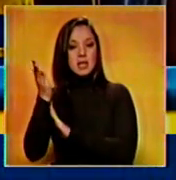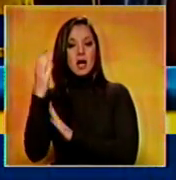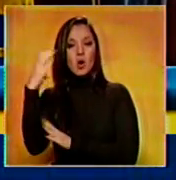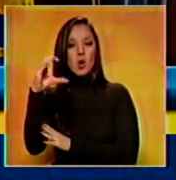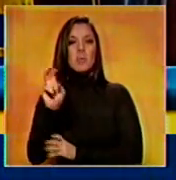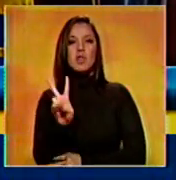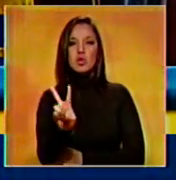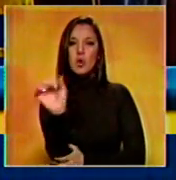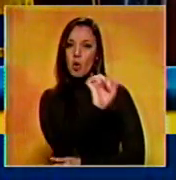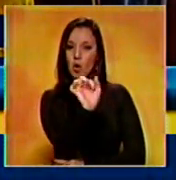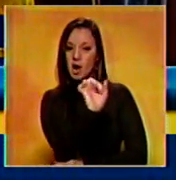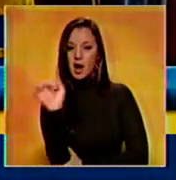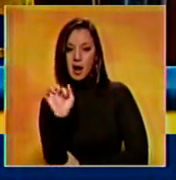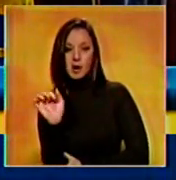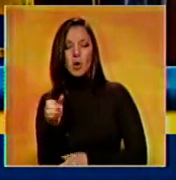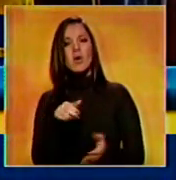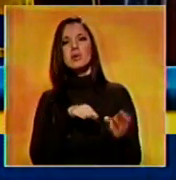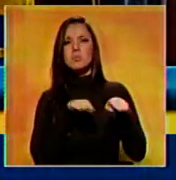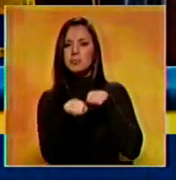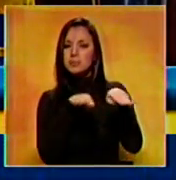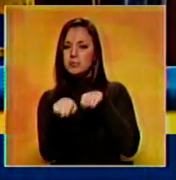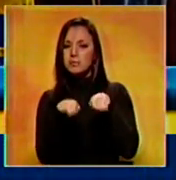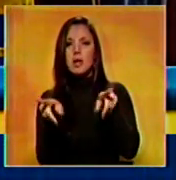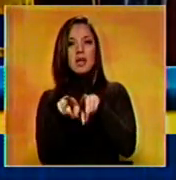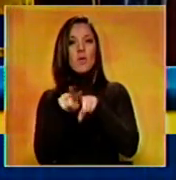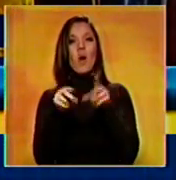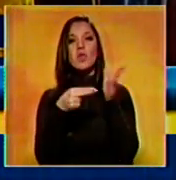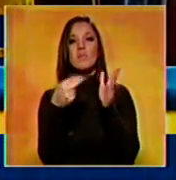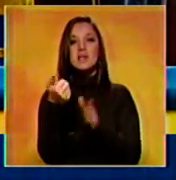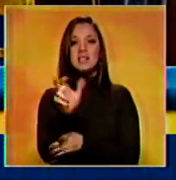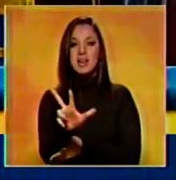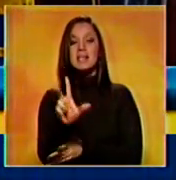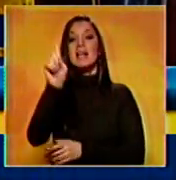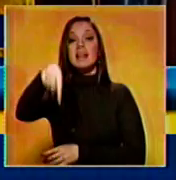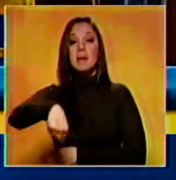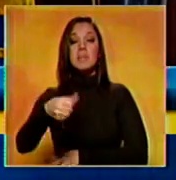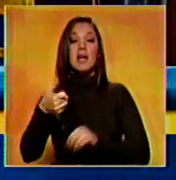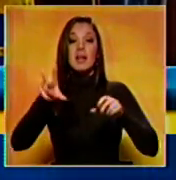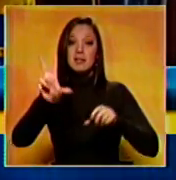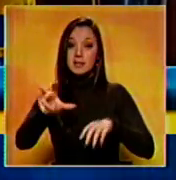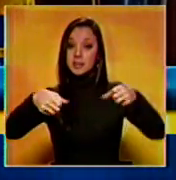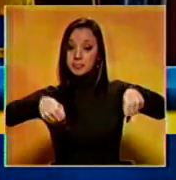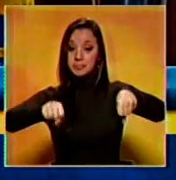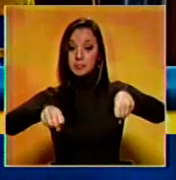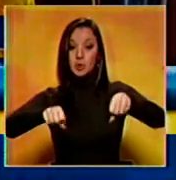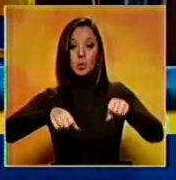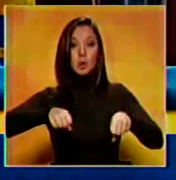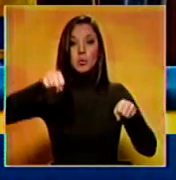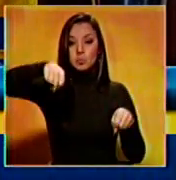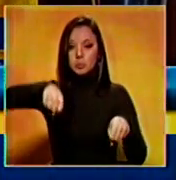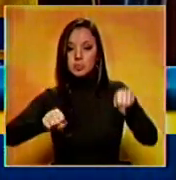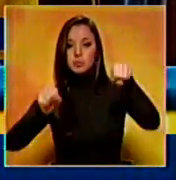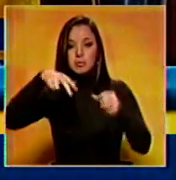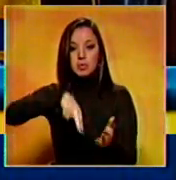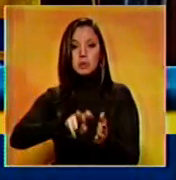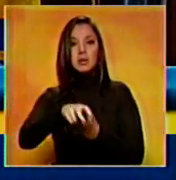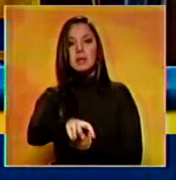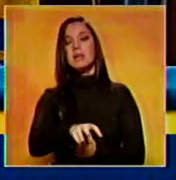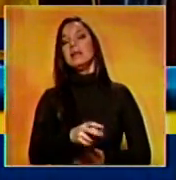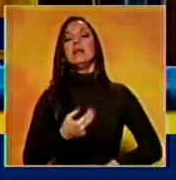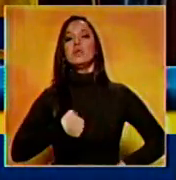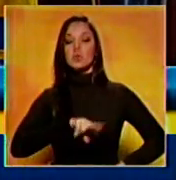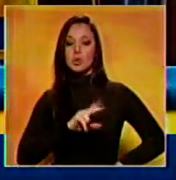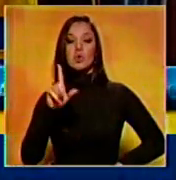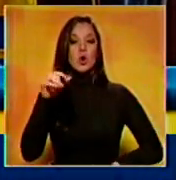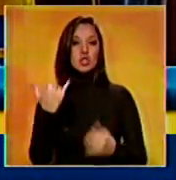Hilux prototipo, como el que utilizamos en el 2013, y 3 motos de carrera. Estamos preparando todo, tenemos ya el auspicio de